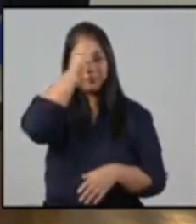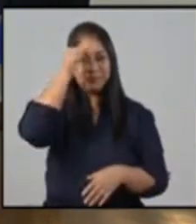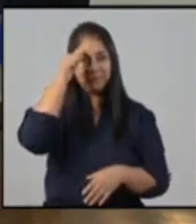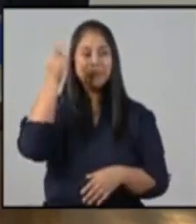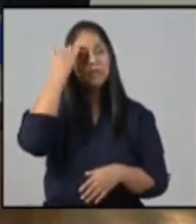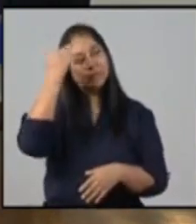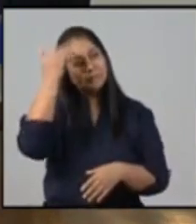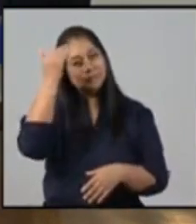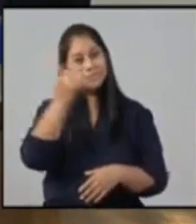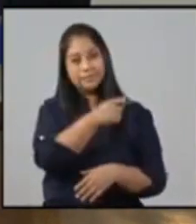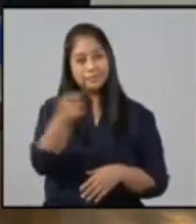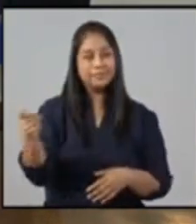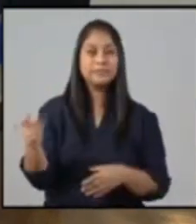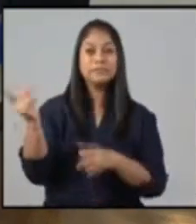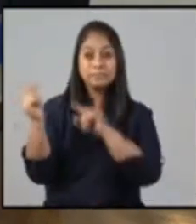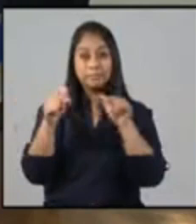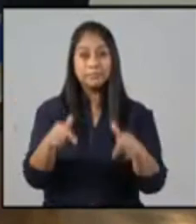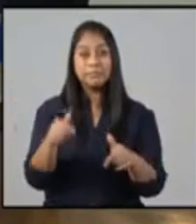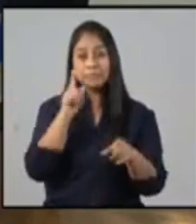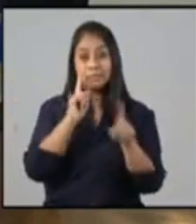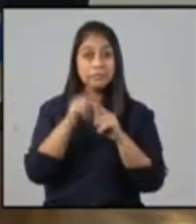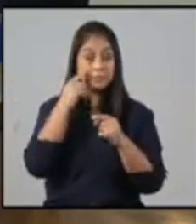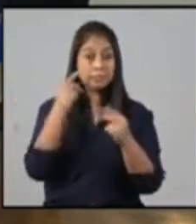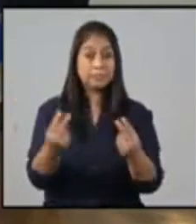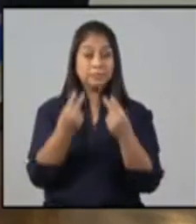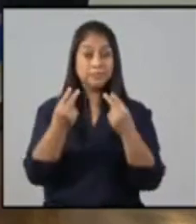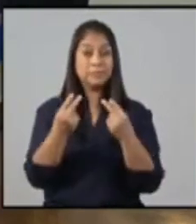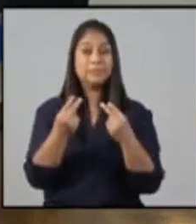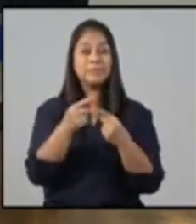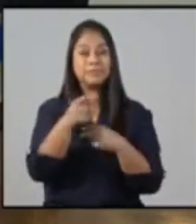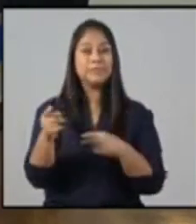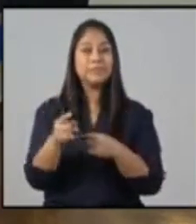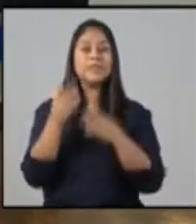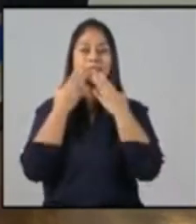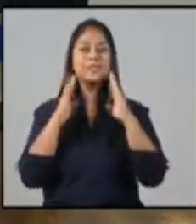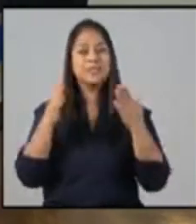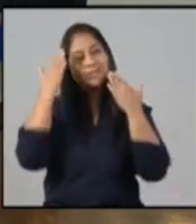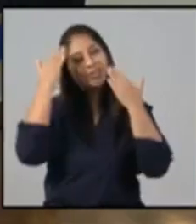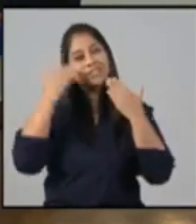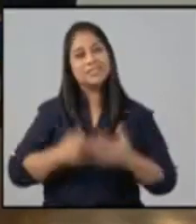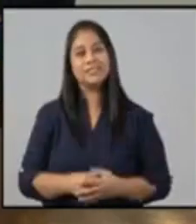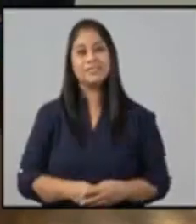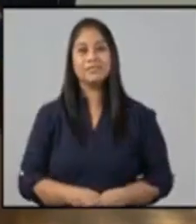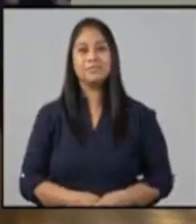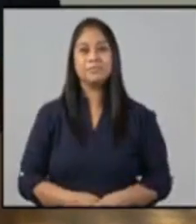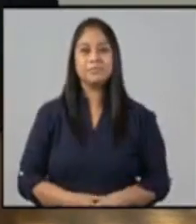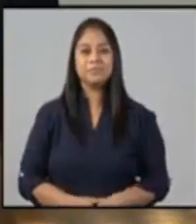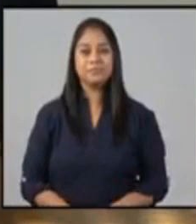gran saludo a todos los presentes y los que me han estado escuchando desde el directo de Facebook. Gracias.